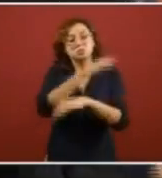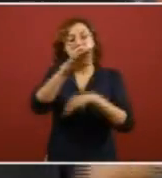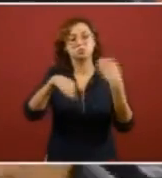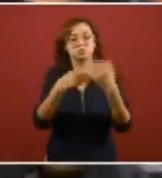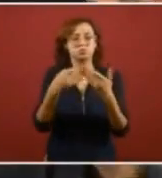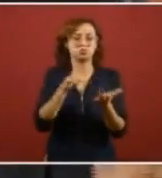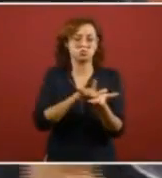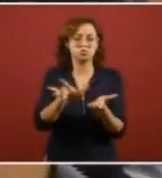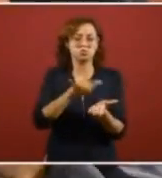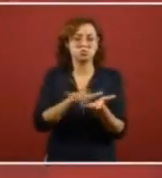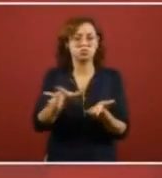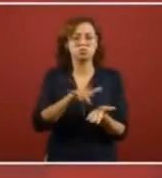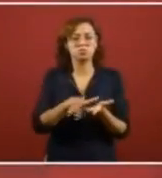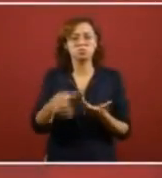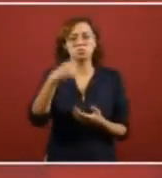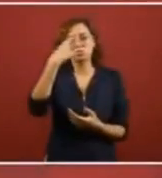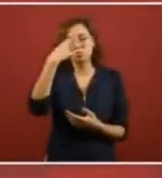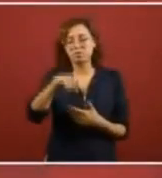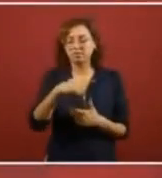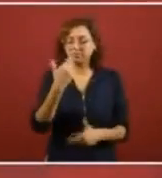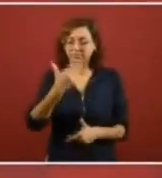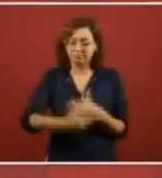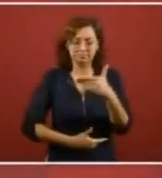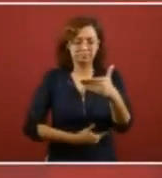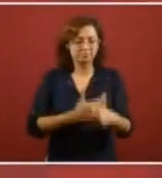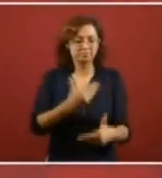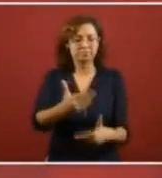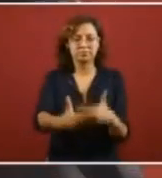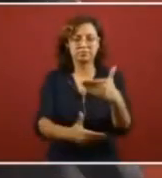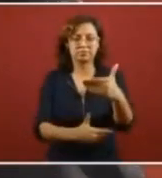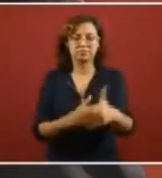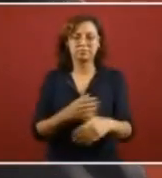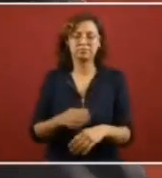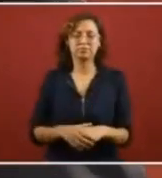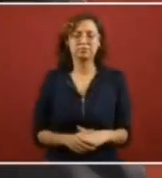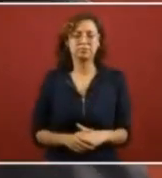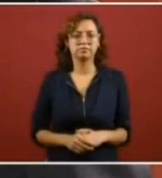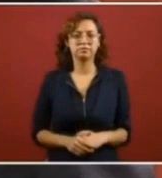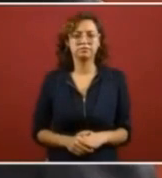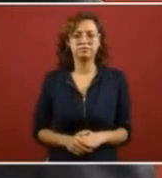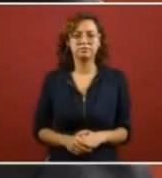para que se avance en este terreno.